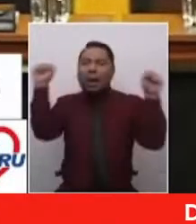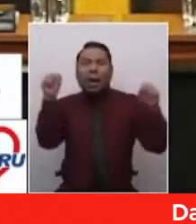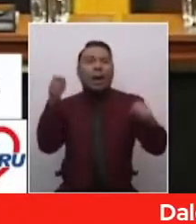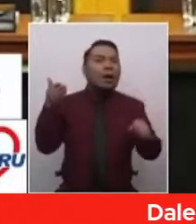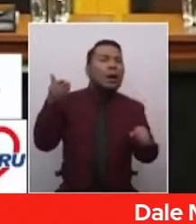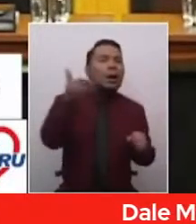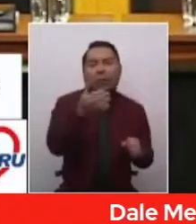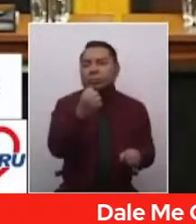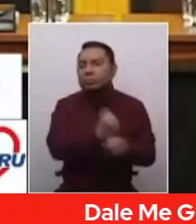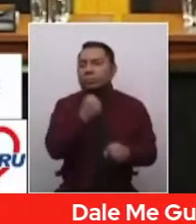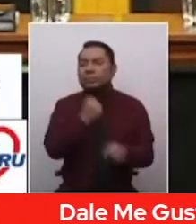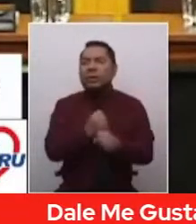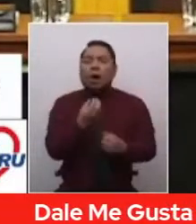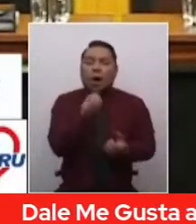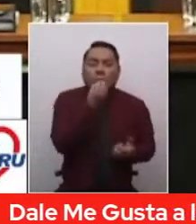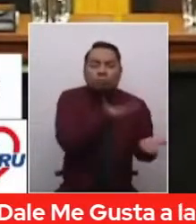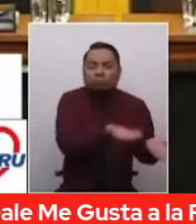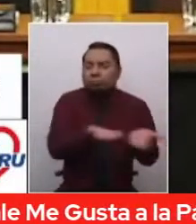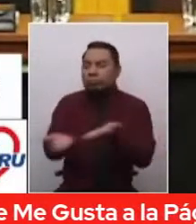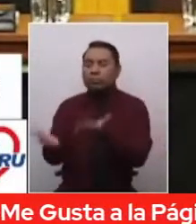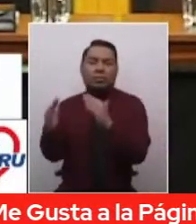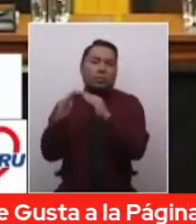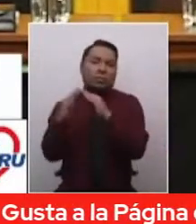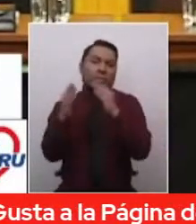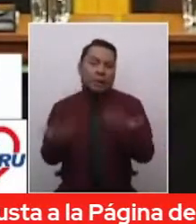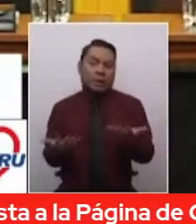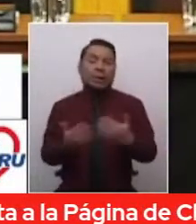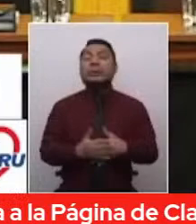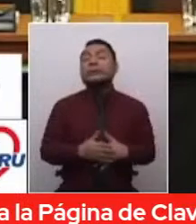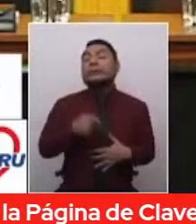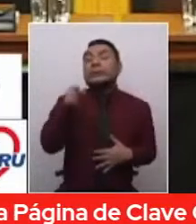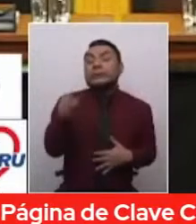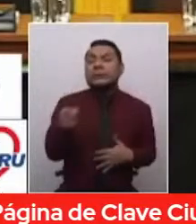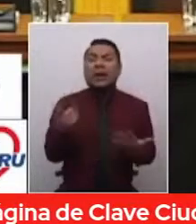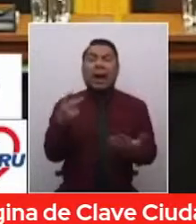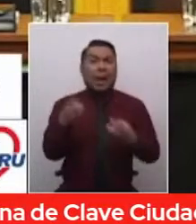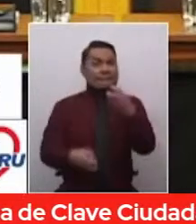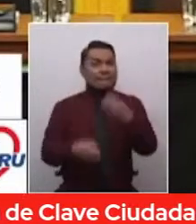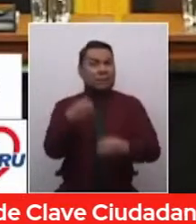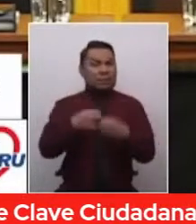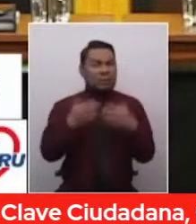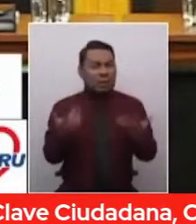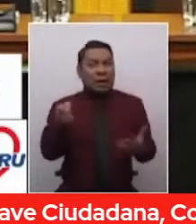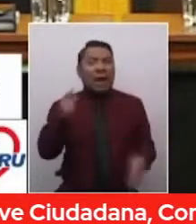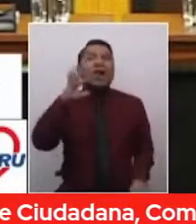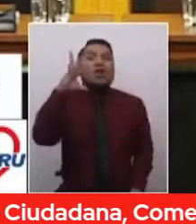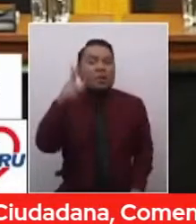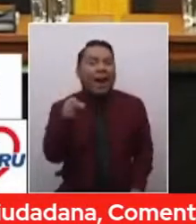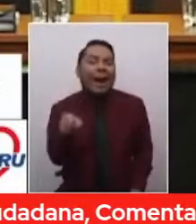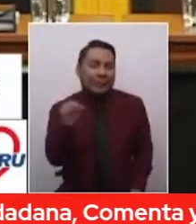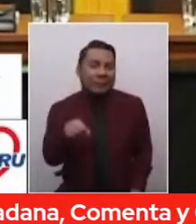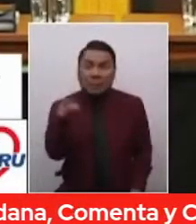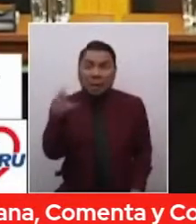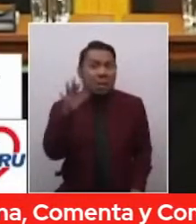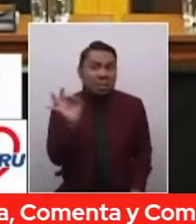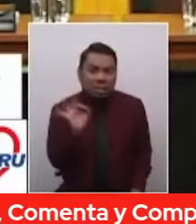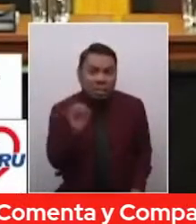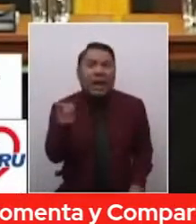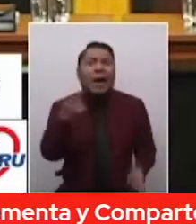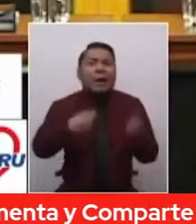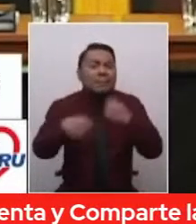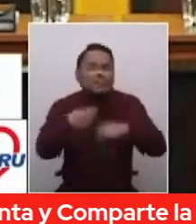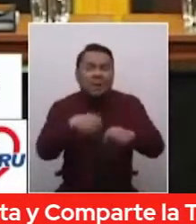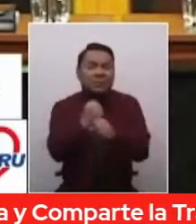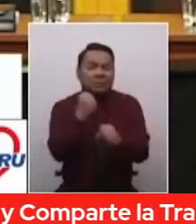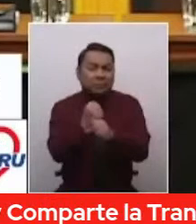para llevar un plato de comida a sus hogares. No son, serían un problema si es que estuvieran robando. Por eso es que nosotros, ¿qué queremos?